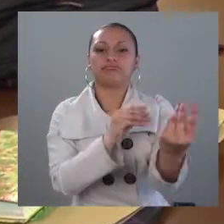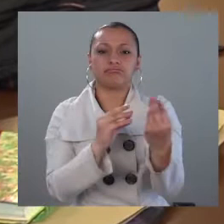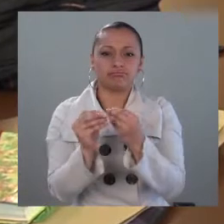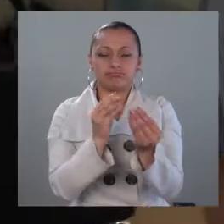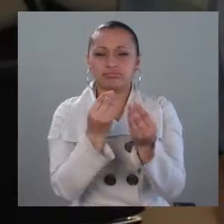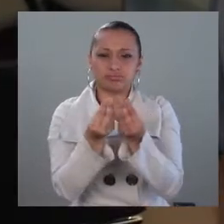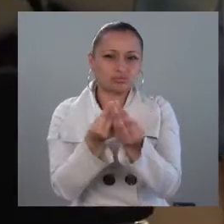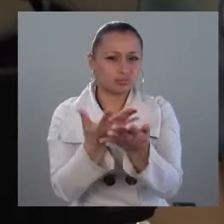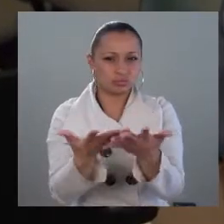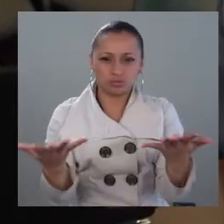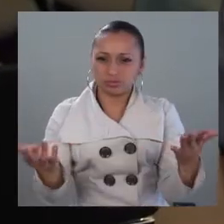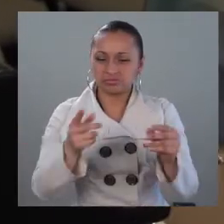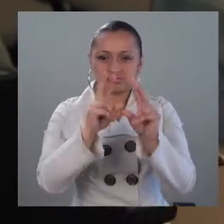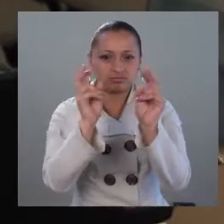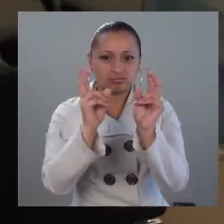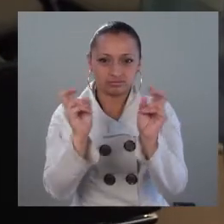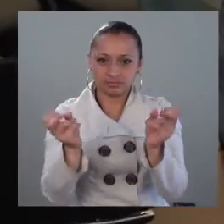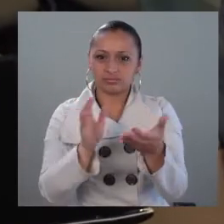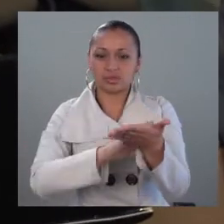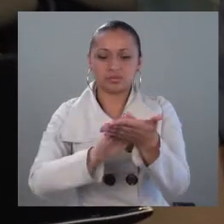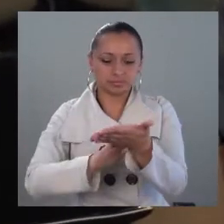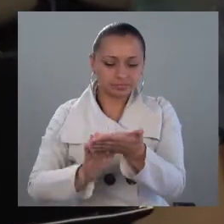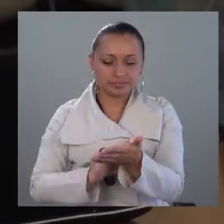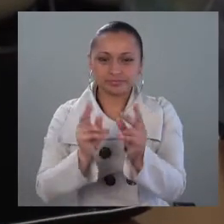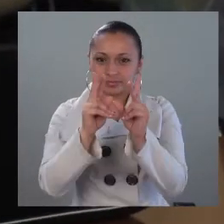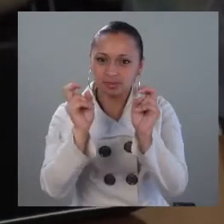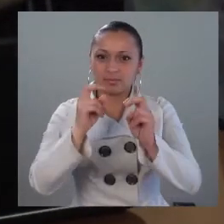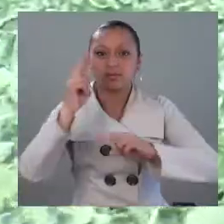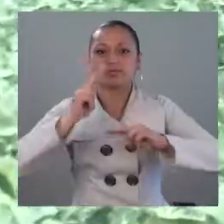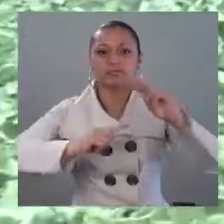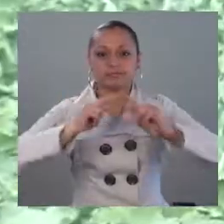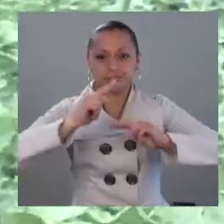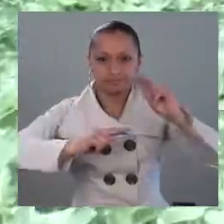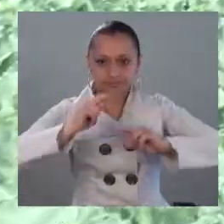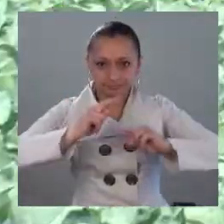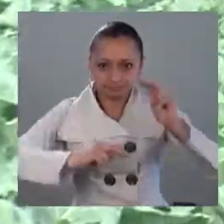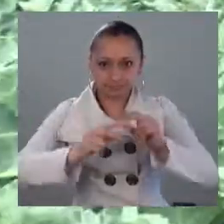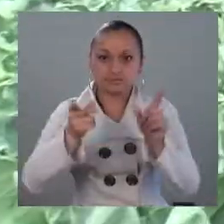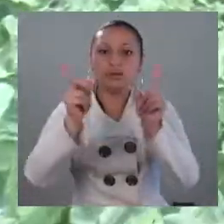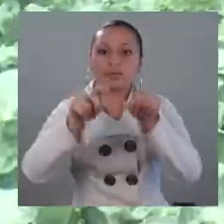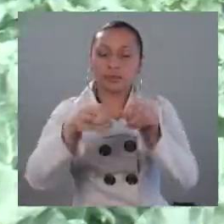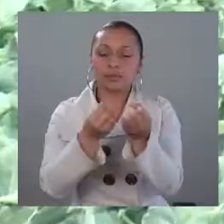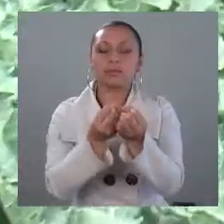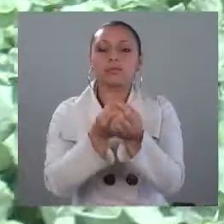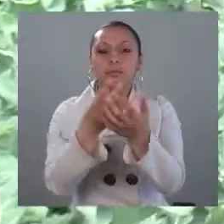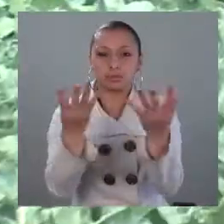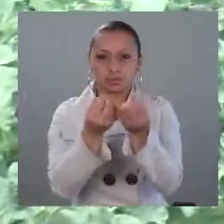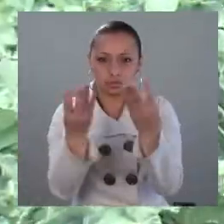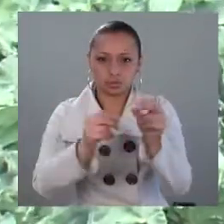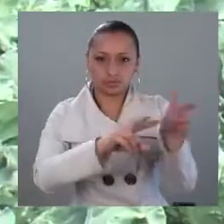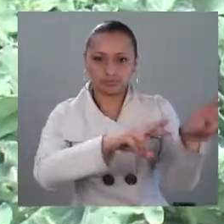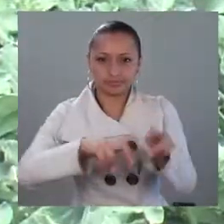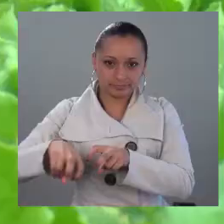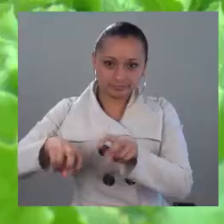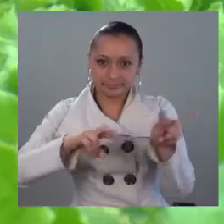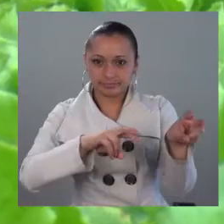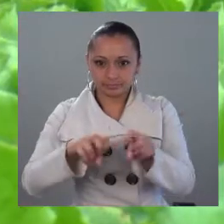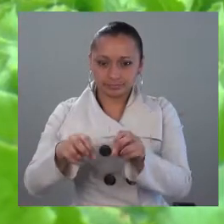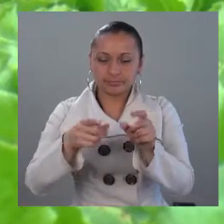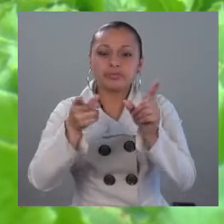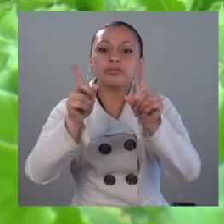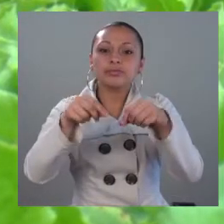charlamos muchos asuntos sobre infraestructura y también algunos productos